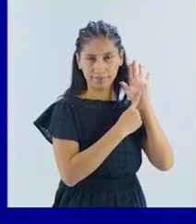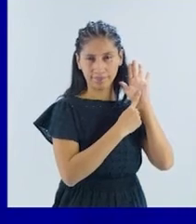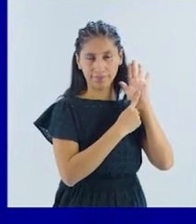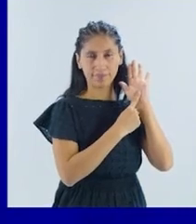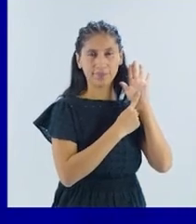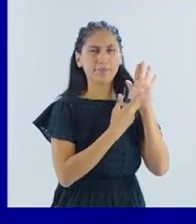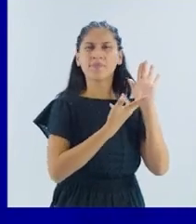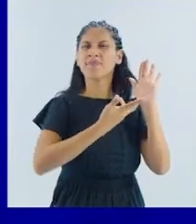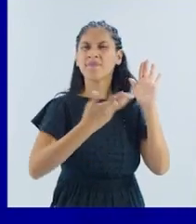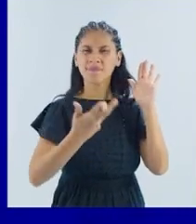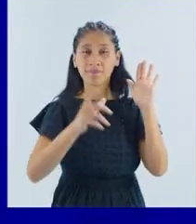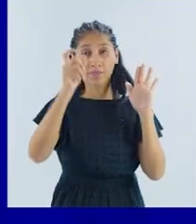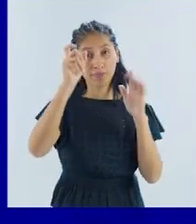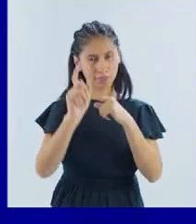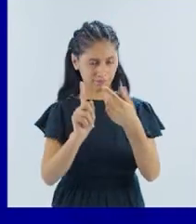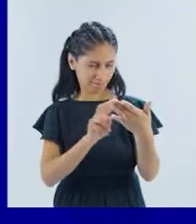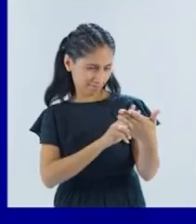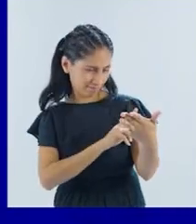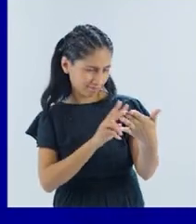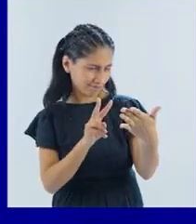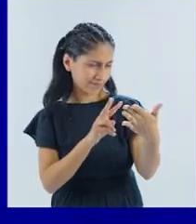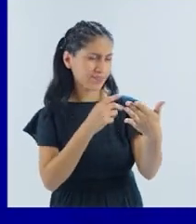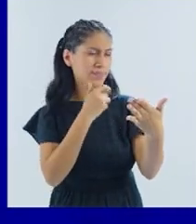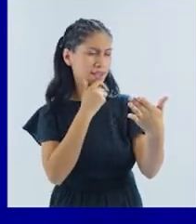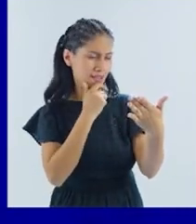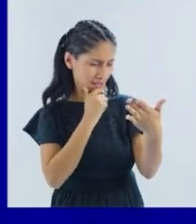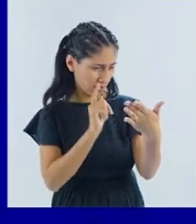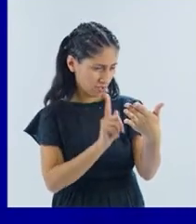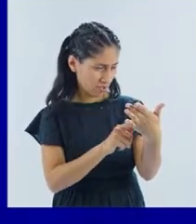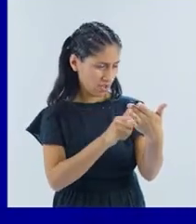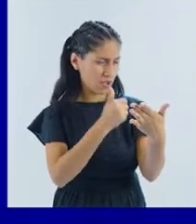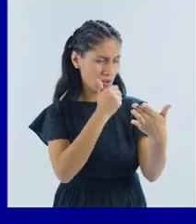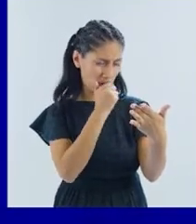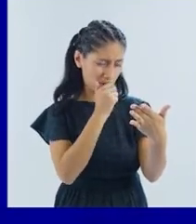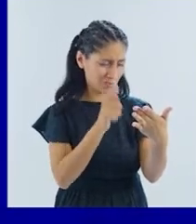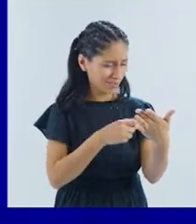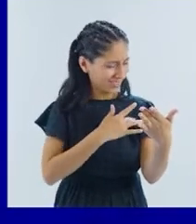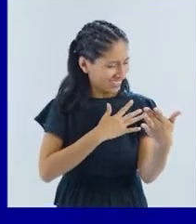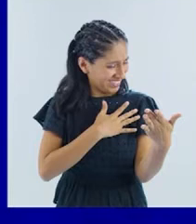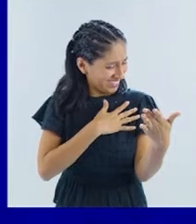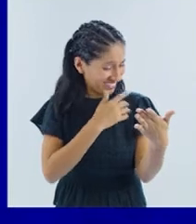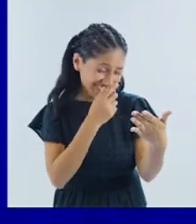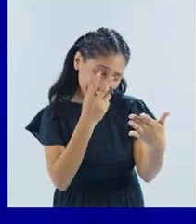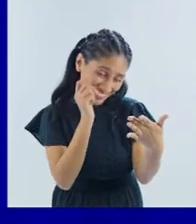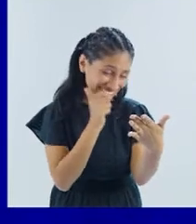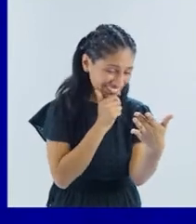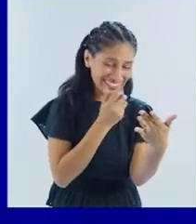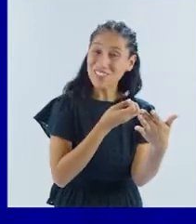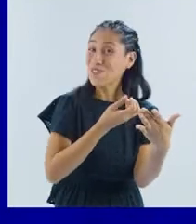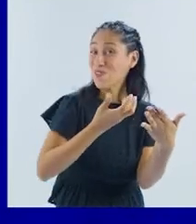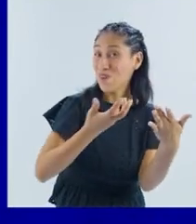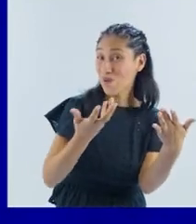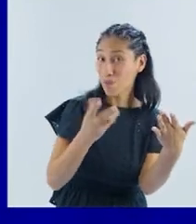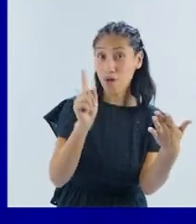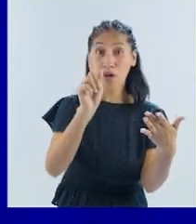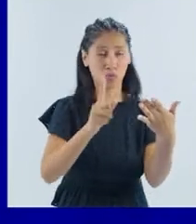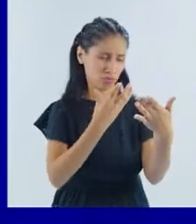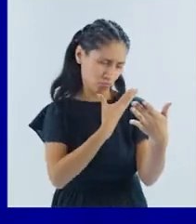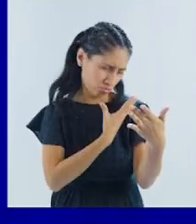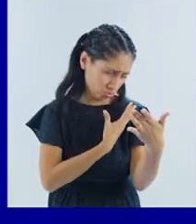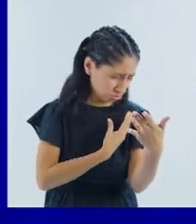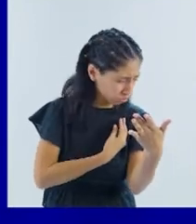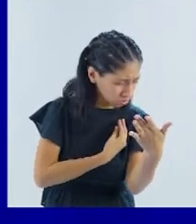Argumentos afectivos. El emisor utiliza un discurso diseñado para generar una respuesta emocional en el receptor.